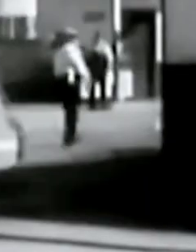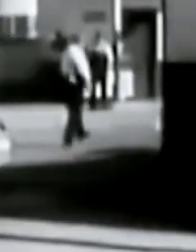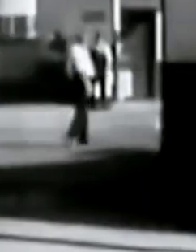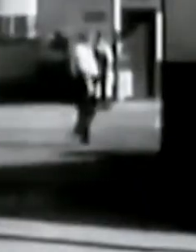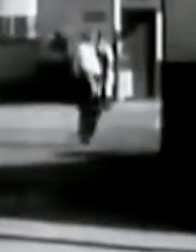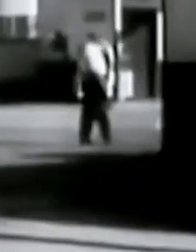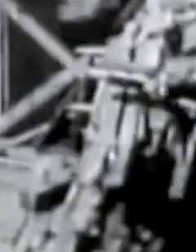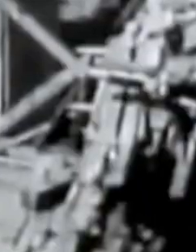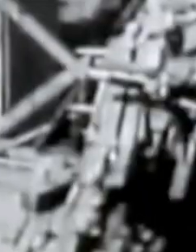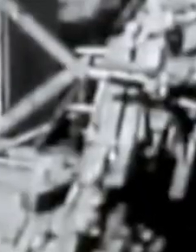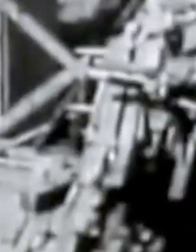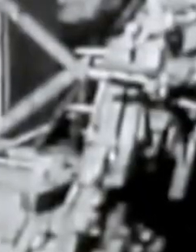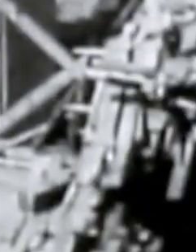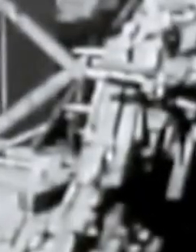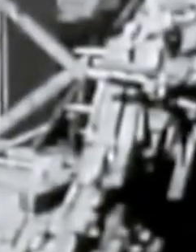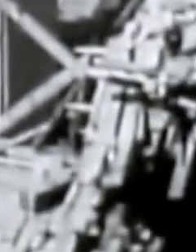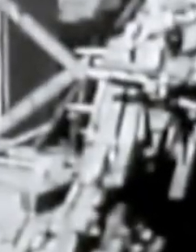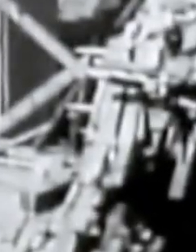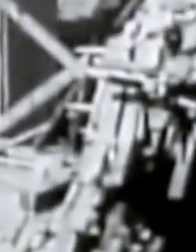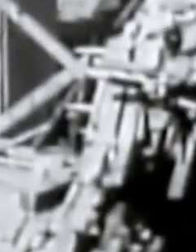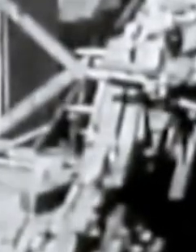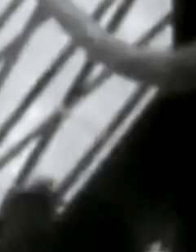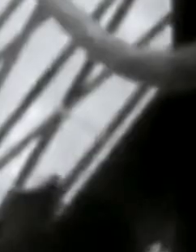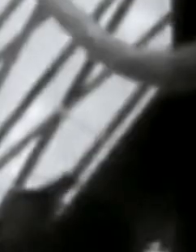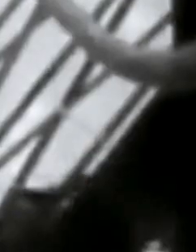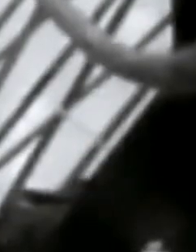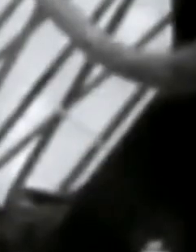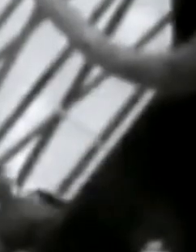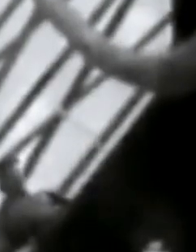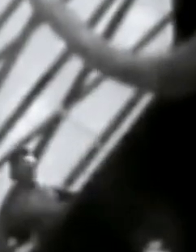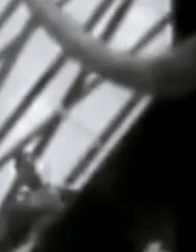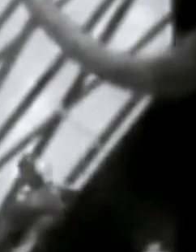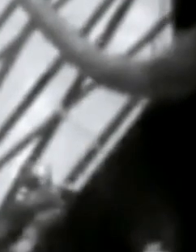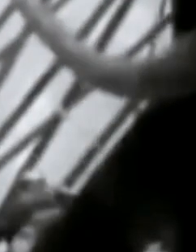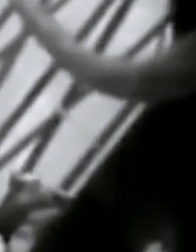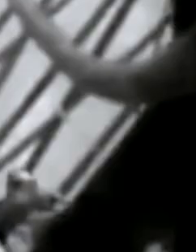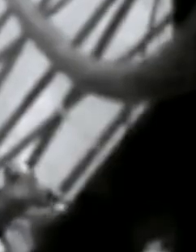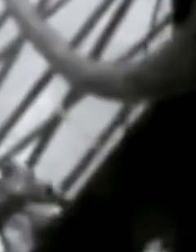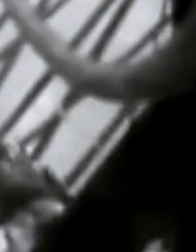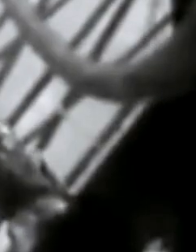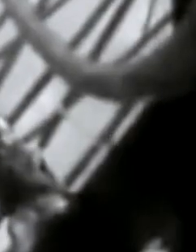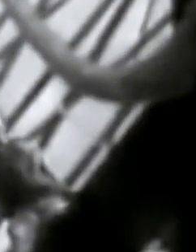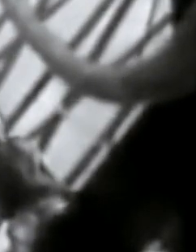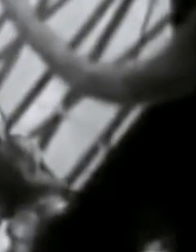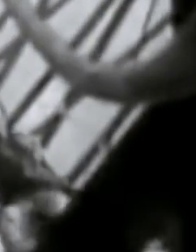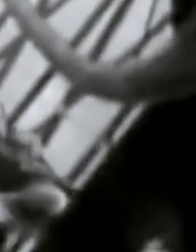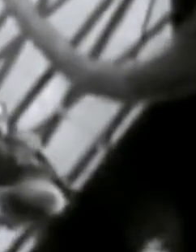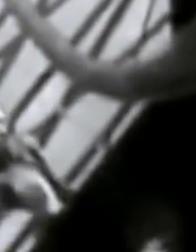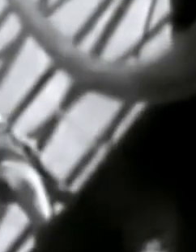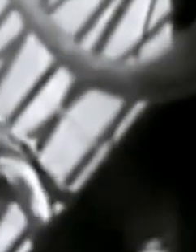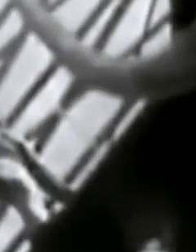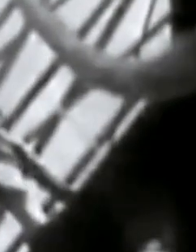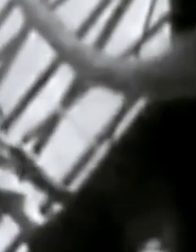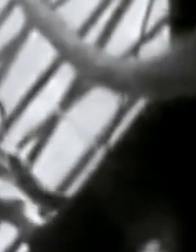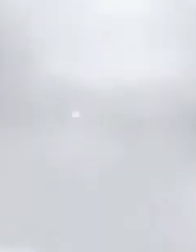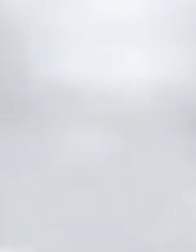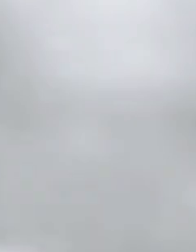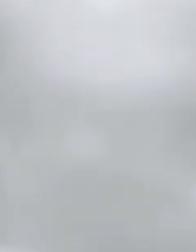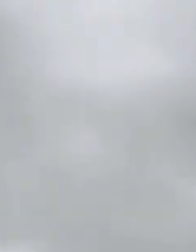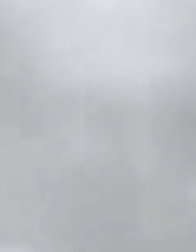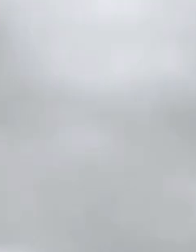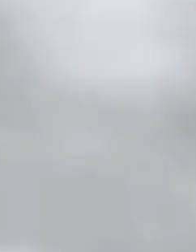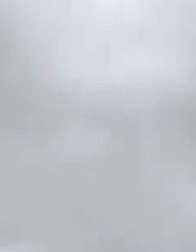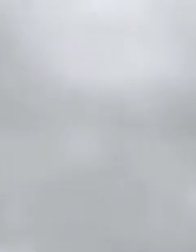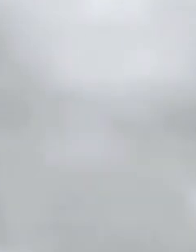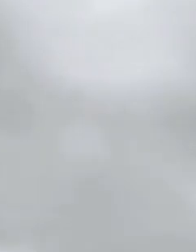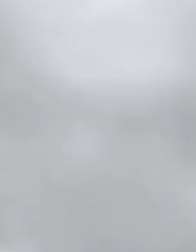al resto de la industria y a la economía general del país. Se fueron ya muy lejos los grandes poderosos que a nuestra